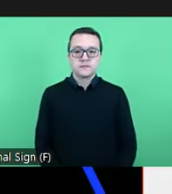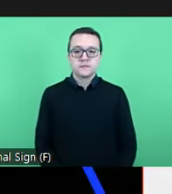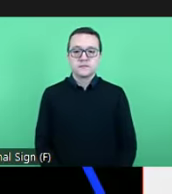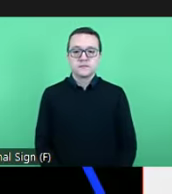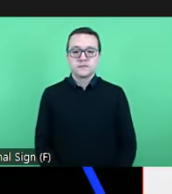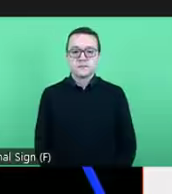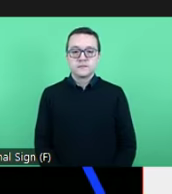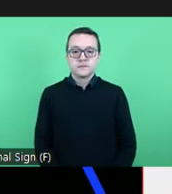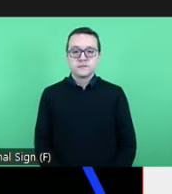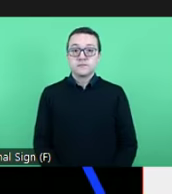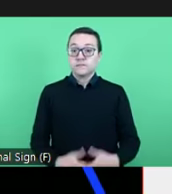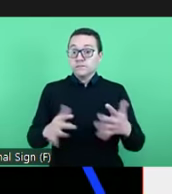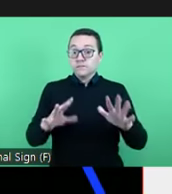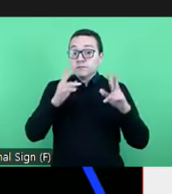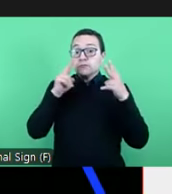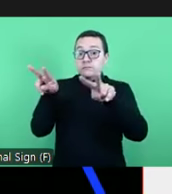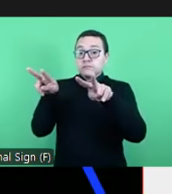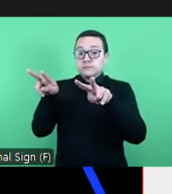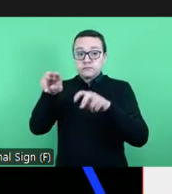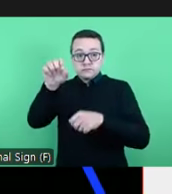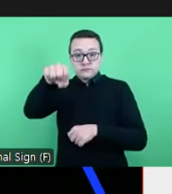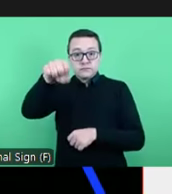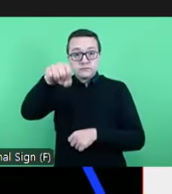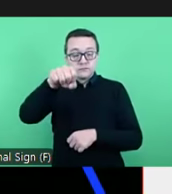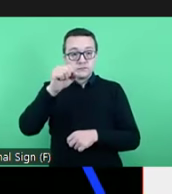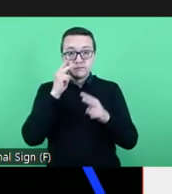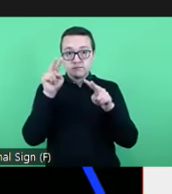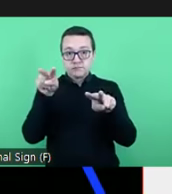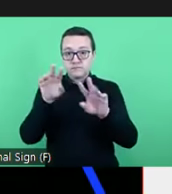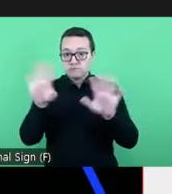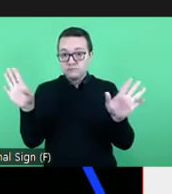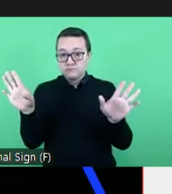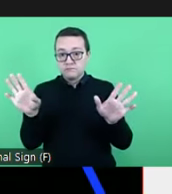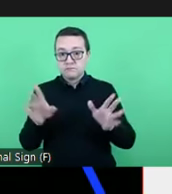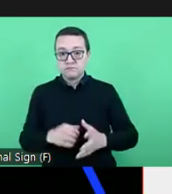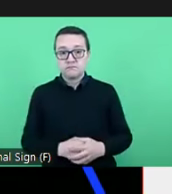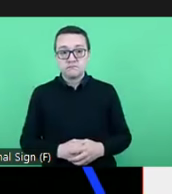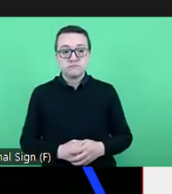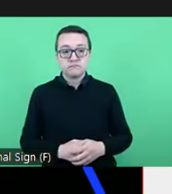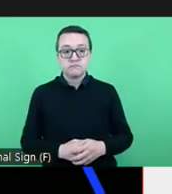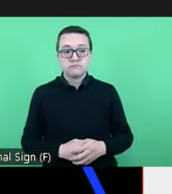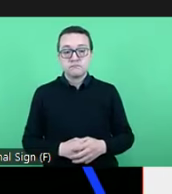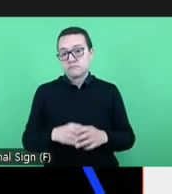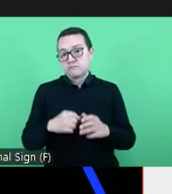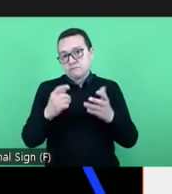Ahí vemos la presentación. Faltaría